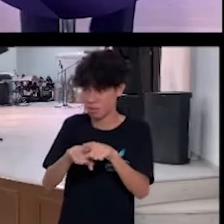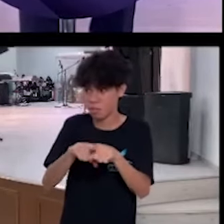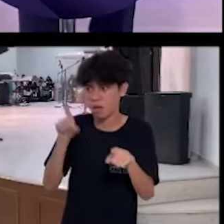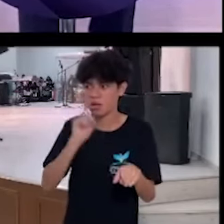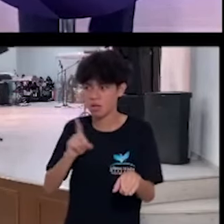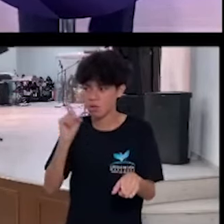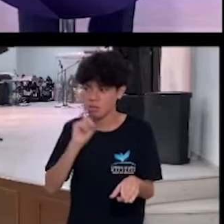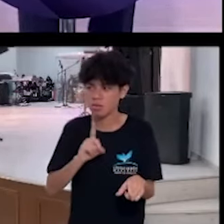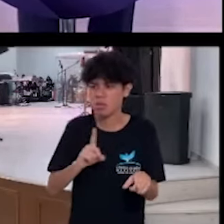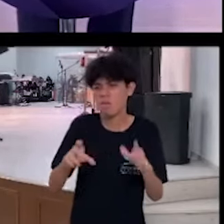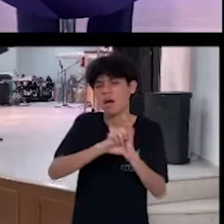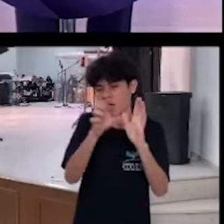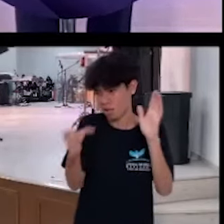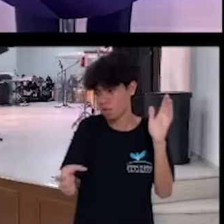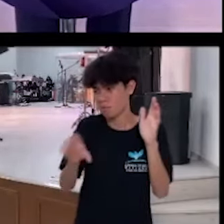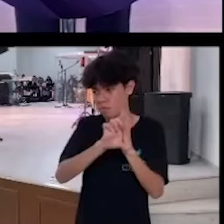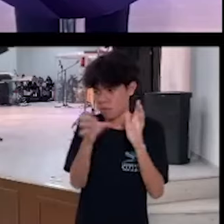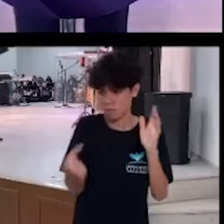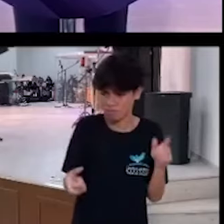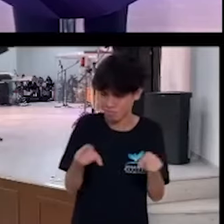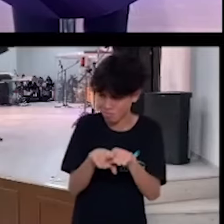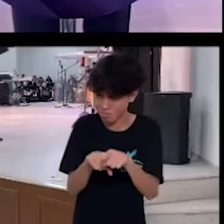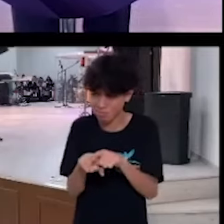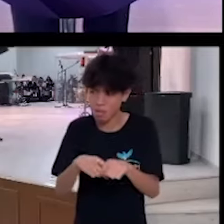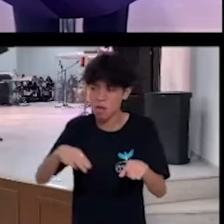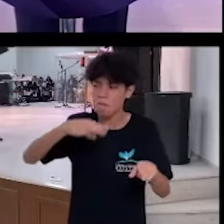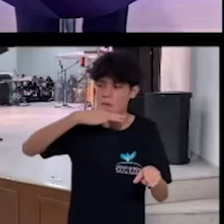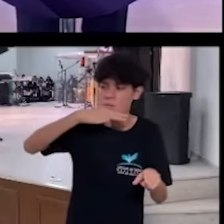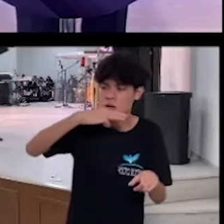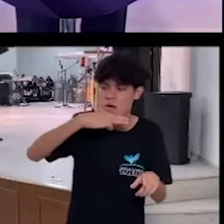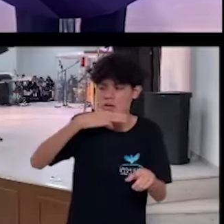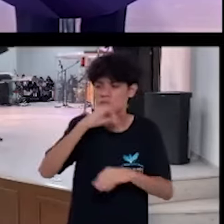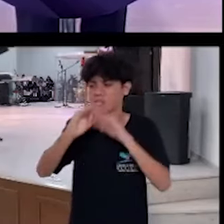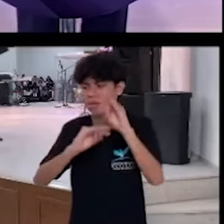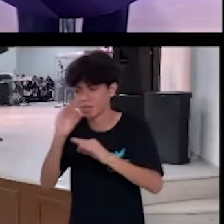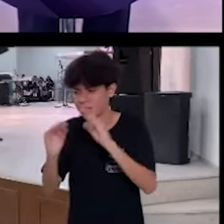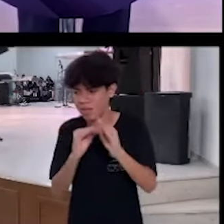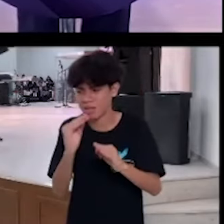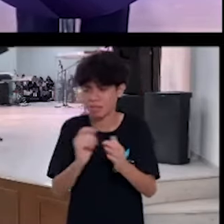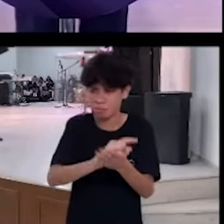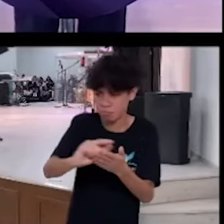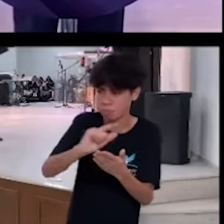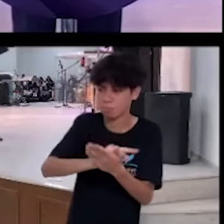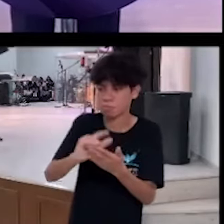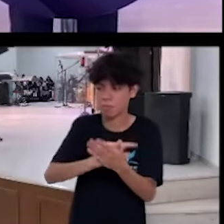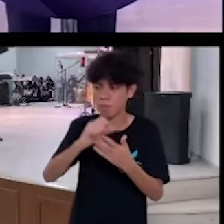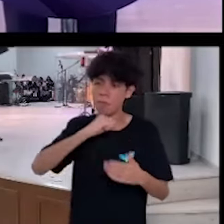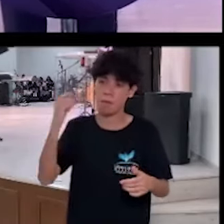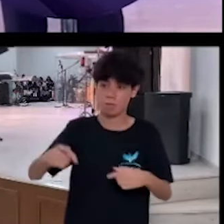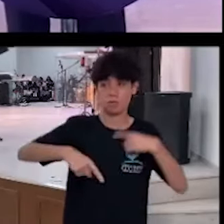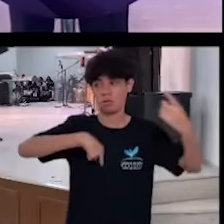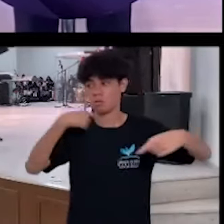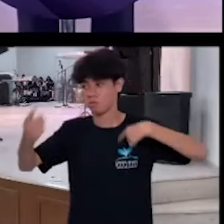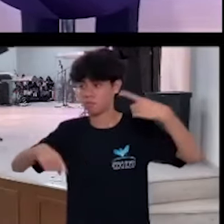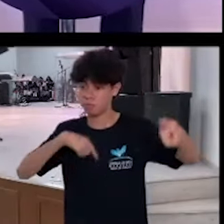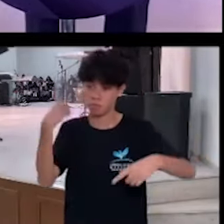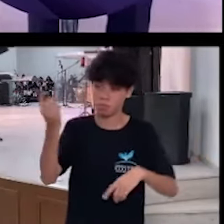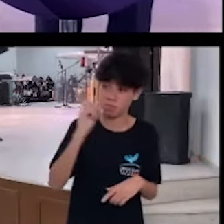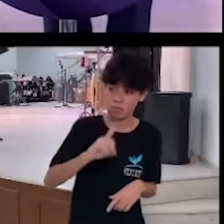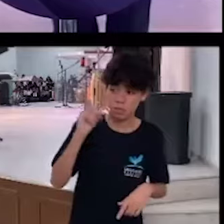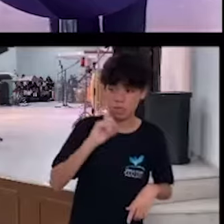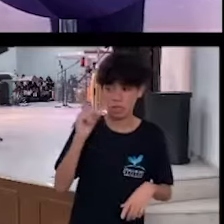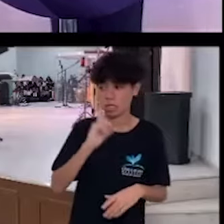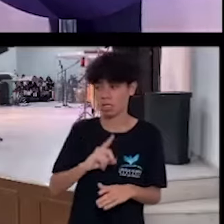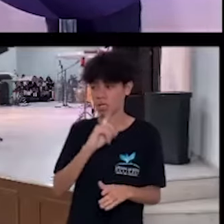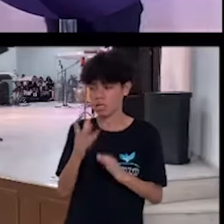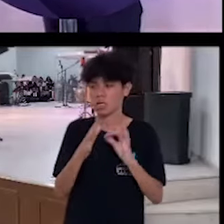entiendo. Con toda pureza. Digan conmigo fuerte, con toda pureza. ¿Qué vemos en esto que Pablo le está diciendo a